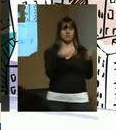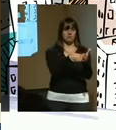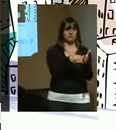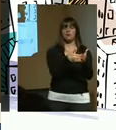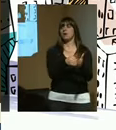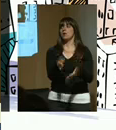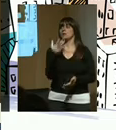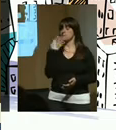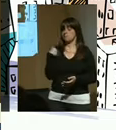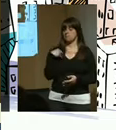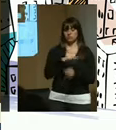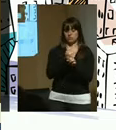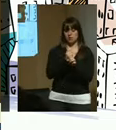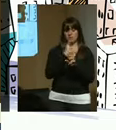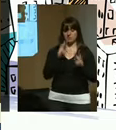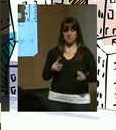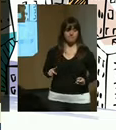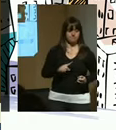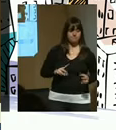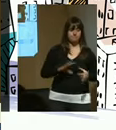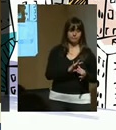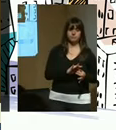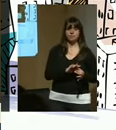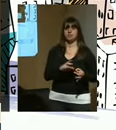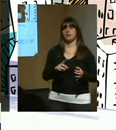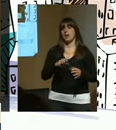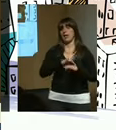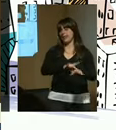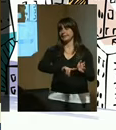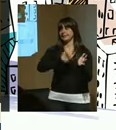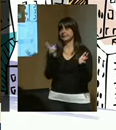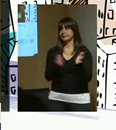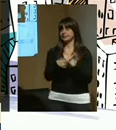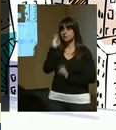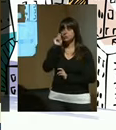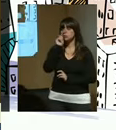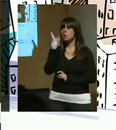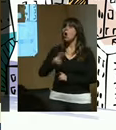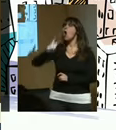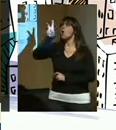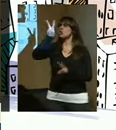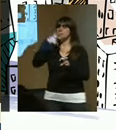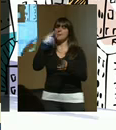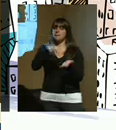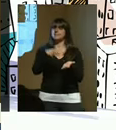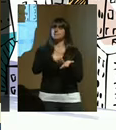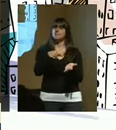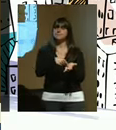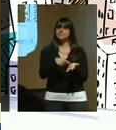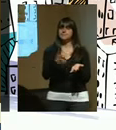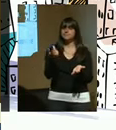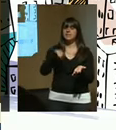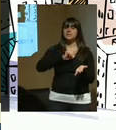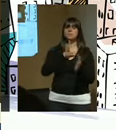Y bueno, de eso se trató todo este trabajo de la guía integral de turismo. Otro de los temas, al estar